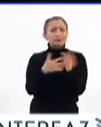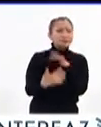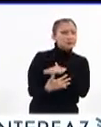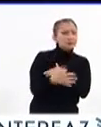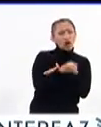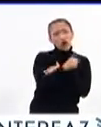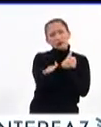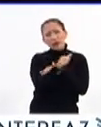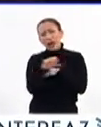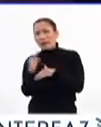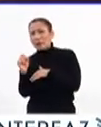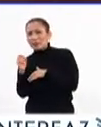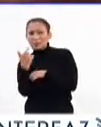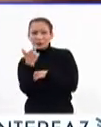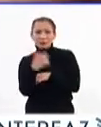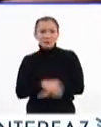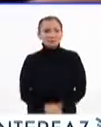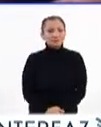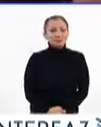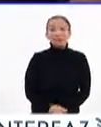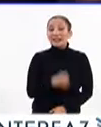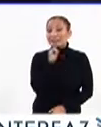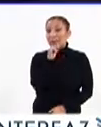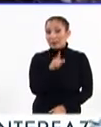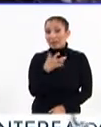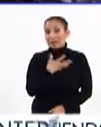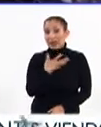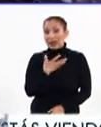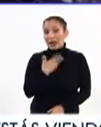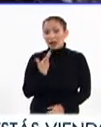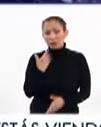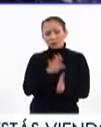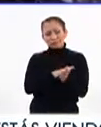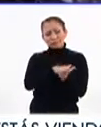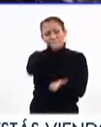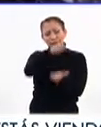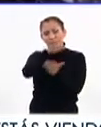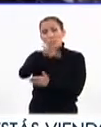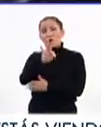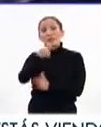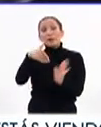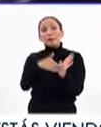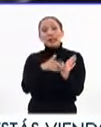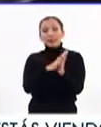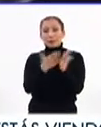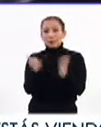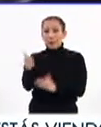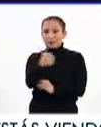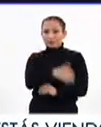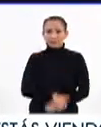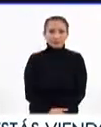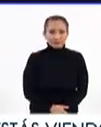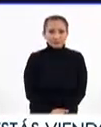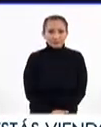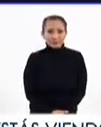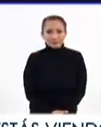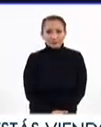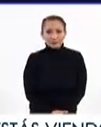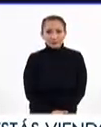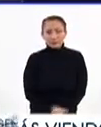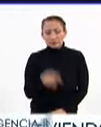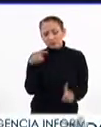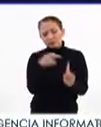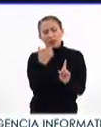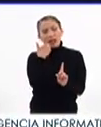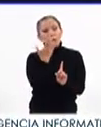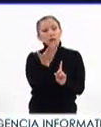entre los 11 y 20 pesos. Además, contarán con un tiraje inicial de 40,000 ejemplares. Cuya